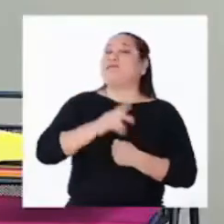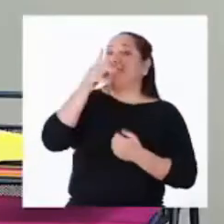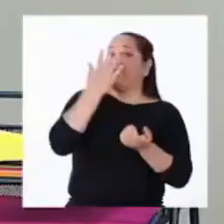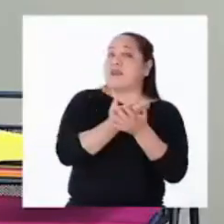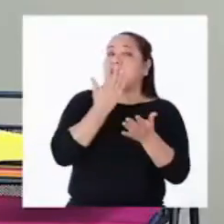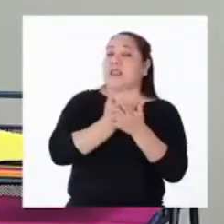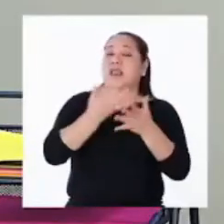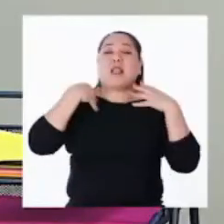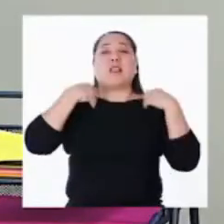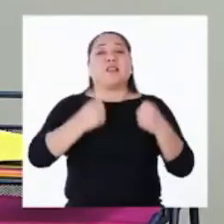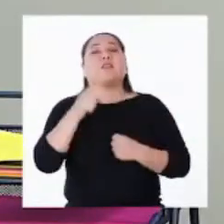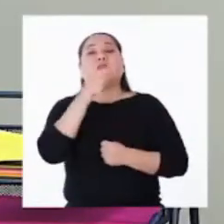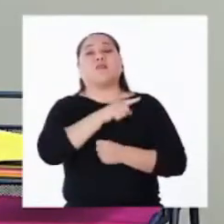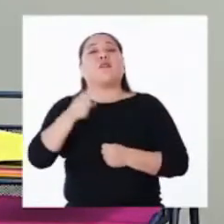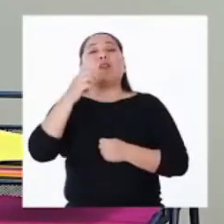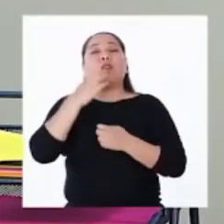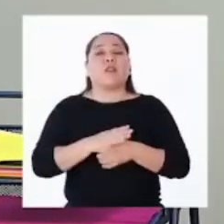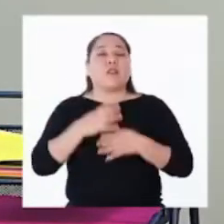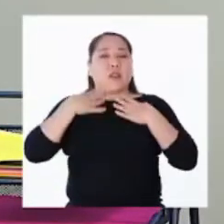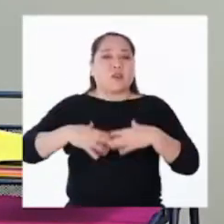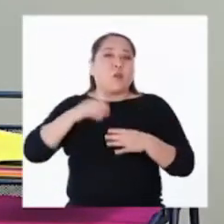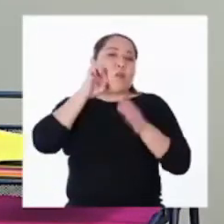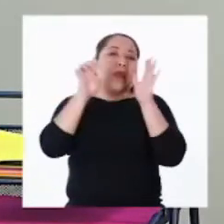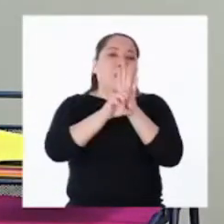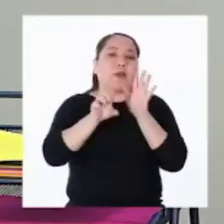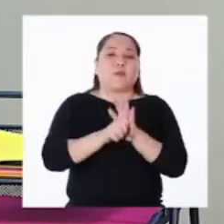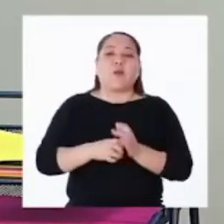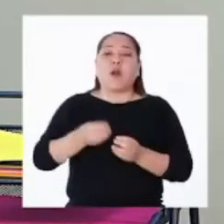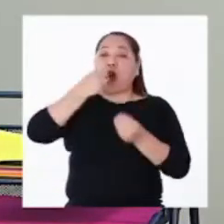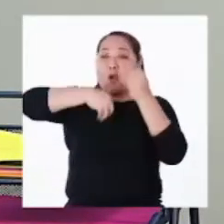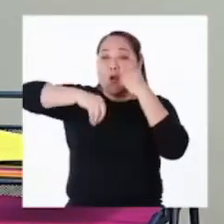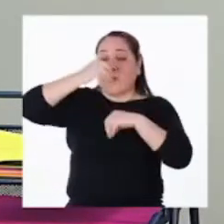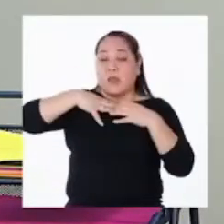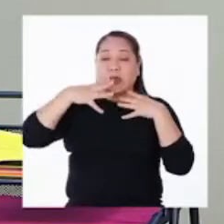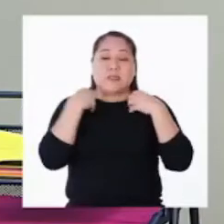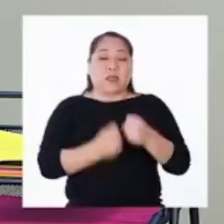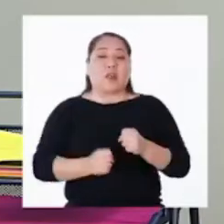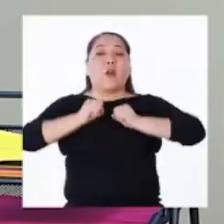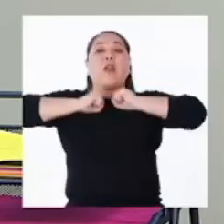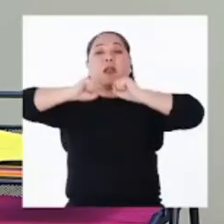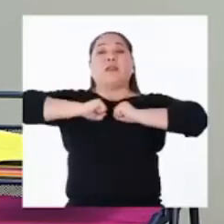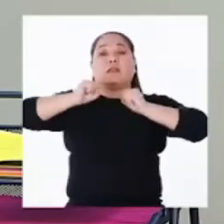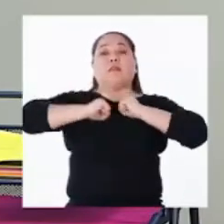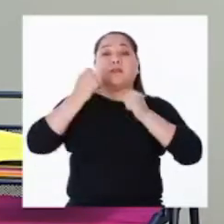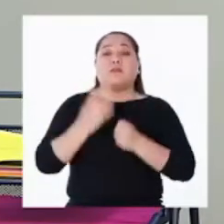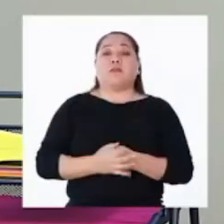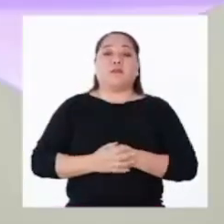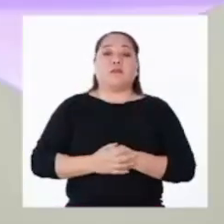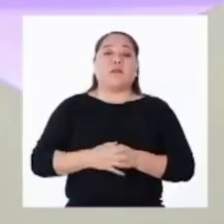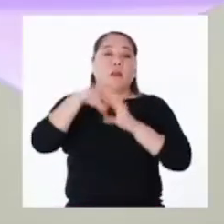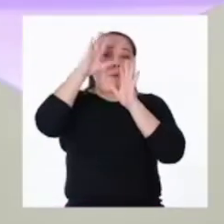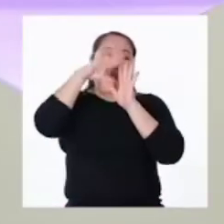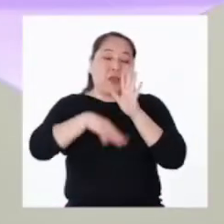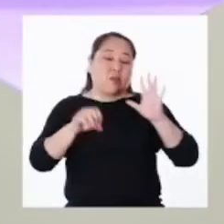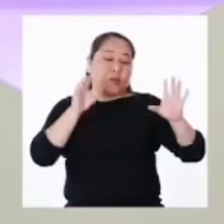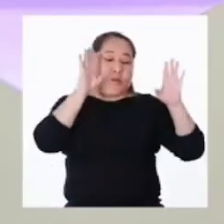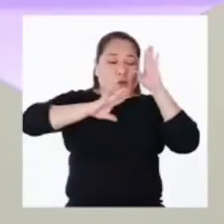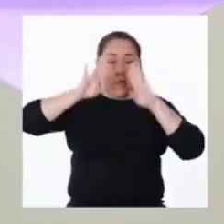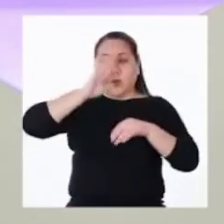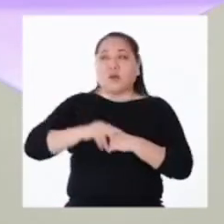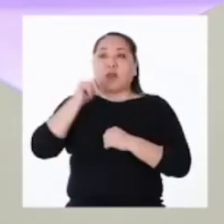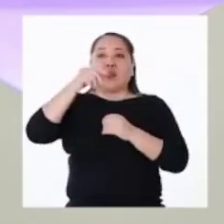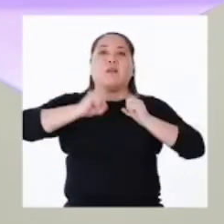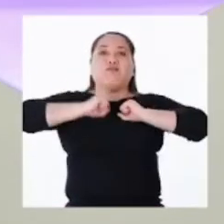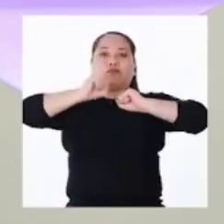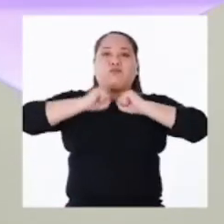que garantice la salud de nuestros sistemas. Por ejemplo, una dieta saludable, ejercicios, reducir el estrés